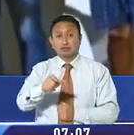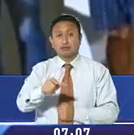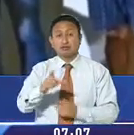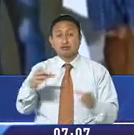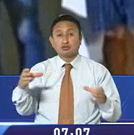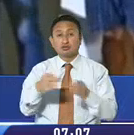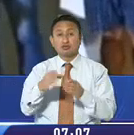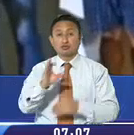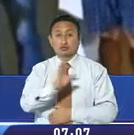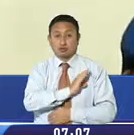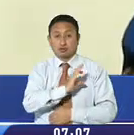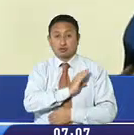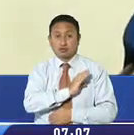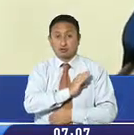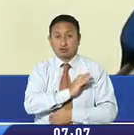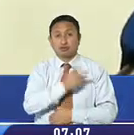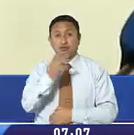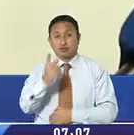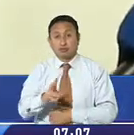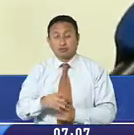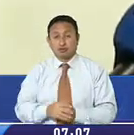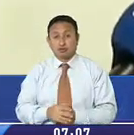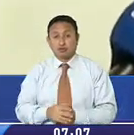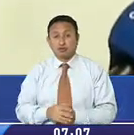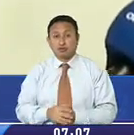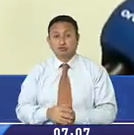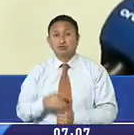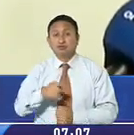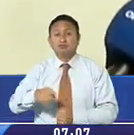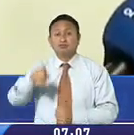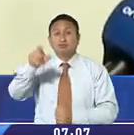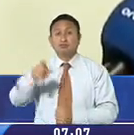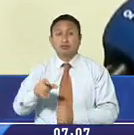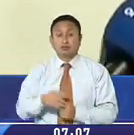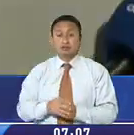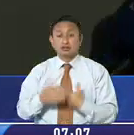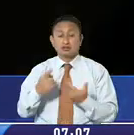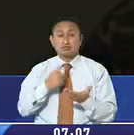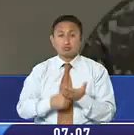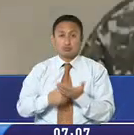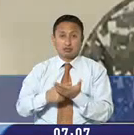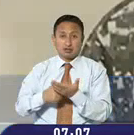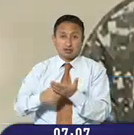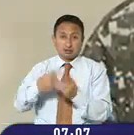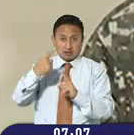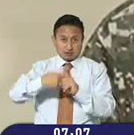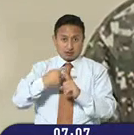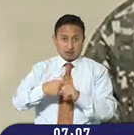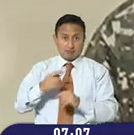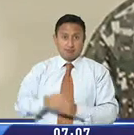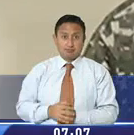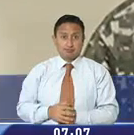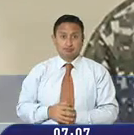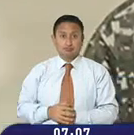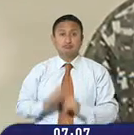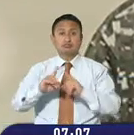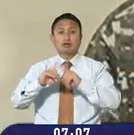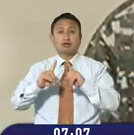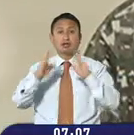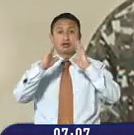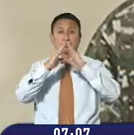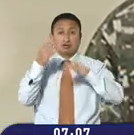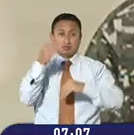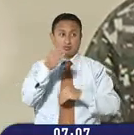técnica, y también se encuentran detenidos quienes realizaron el estudio de mercado. Realizaron diferentes allanamientos, se procedió a